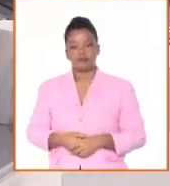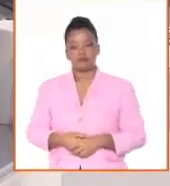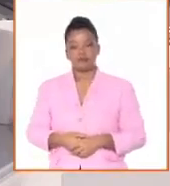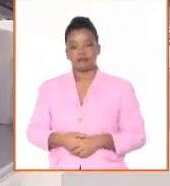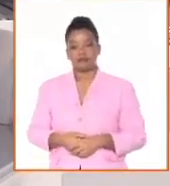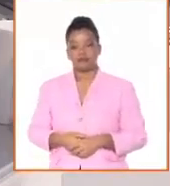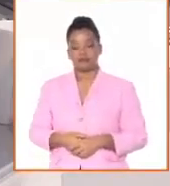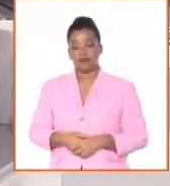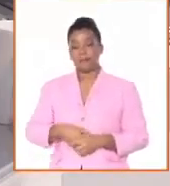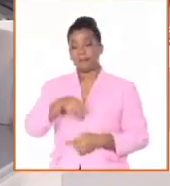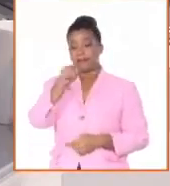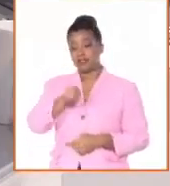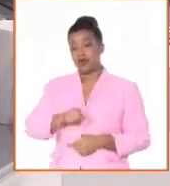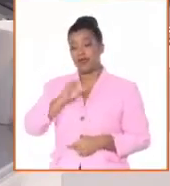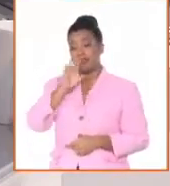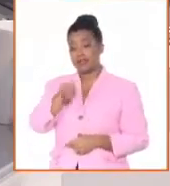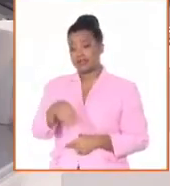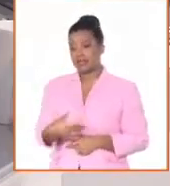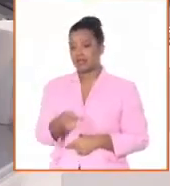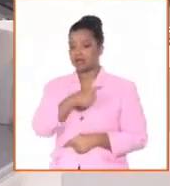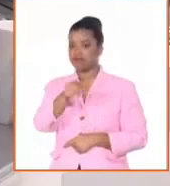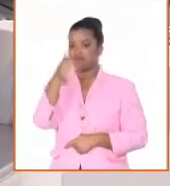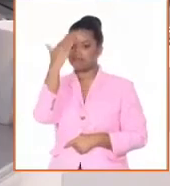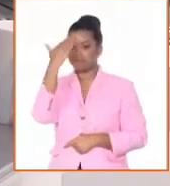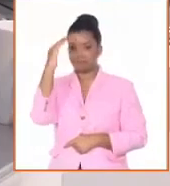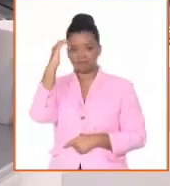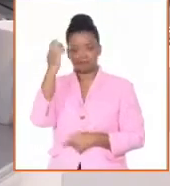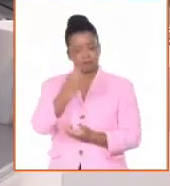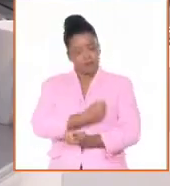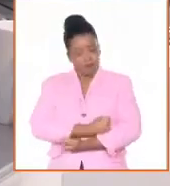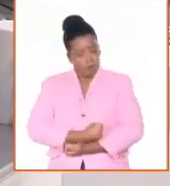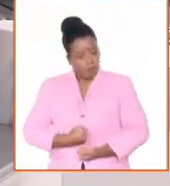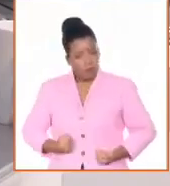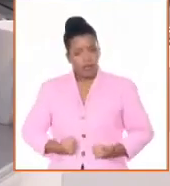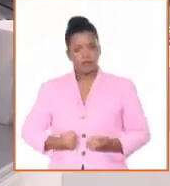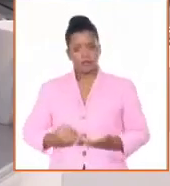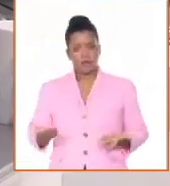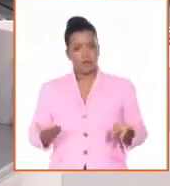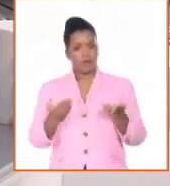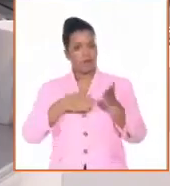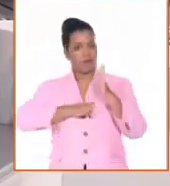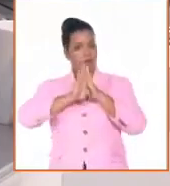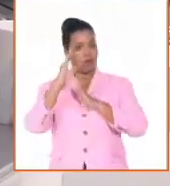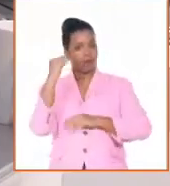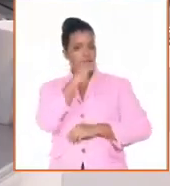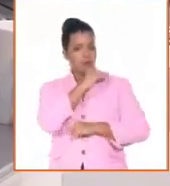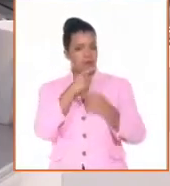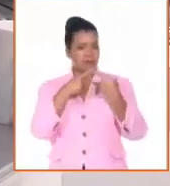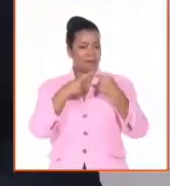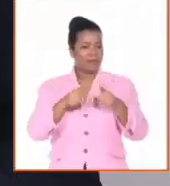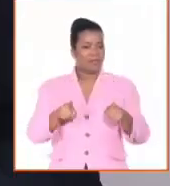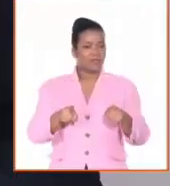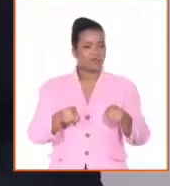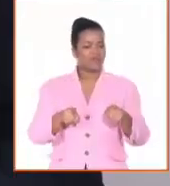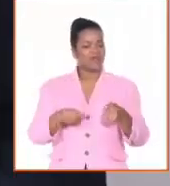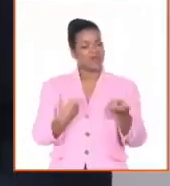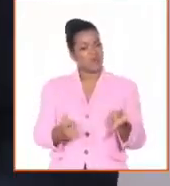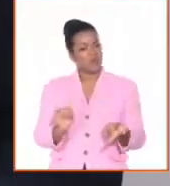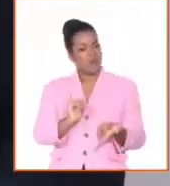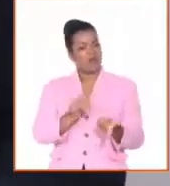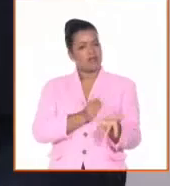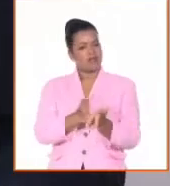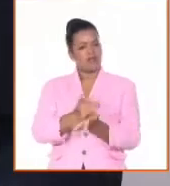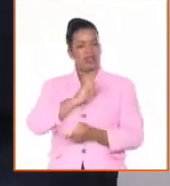que pese a los esfuerzos que se ha hecho y pese a los a los avances evidentes todavía se pasa trabajo para